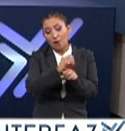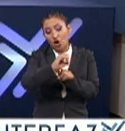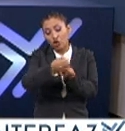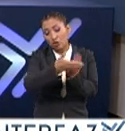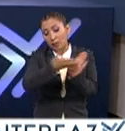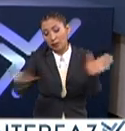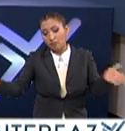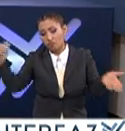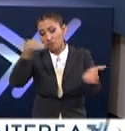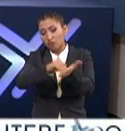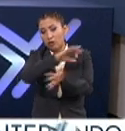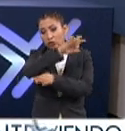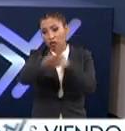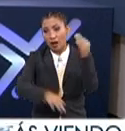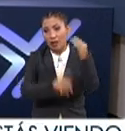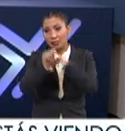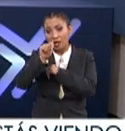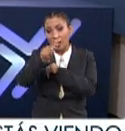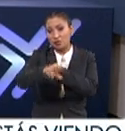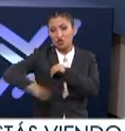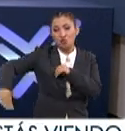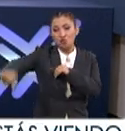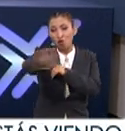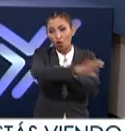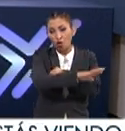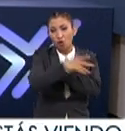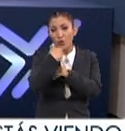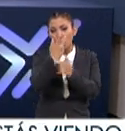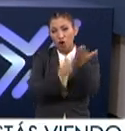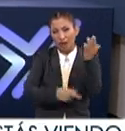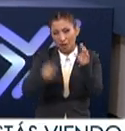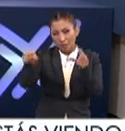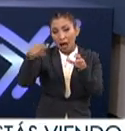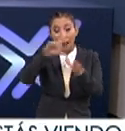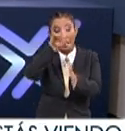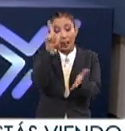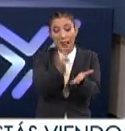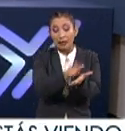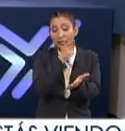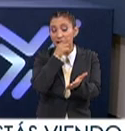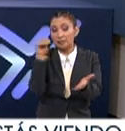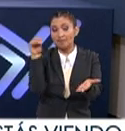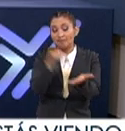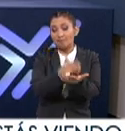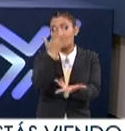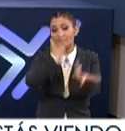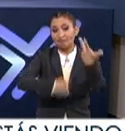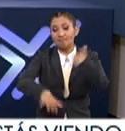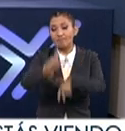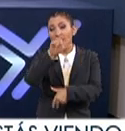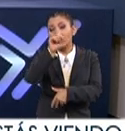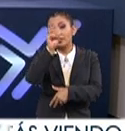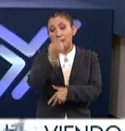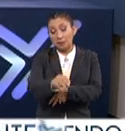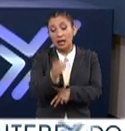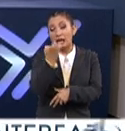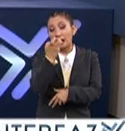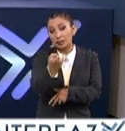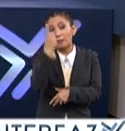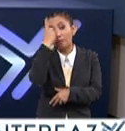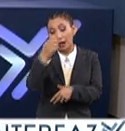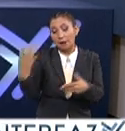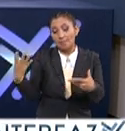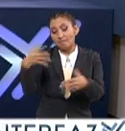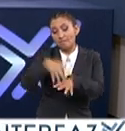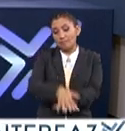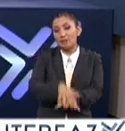octubre, que se incluye en todas las televisiones, en todos los programas por ley, tiene que llevar precisamente el lenguaje de señas y que es precisamente parte